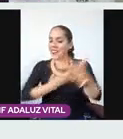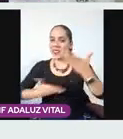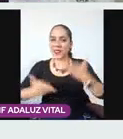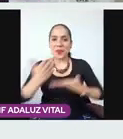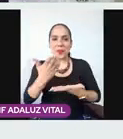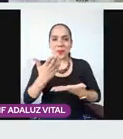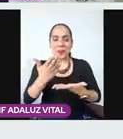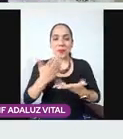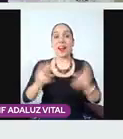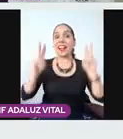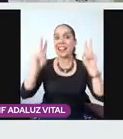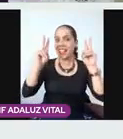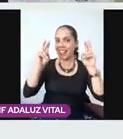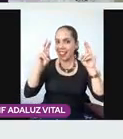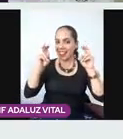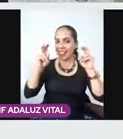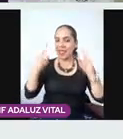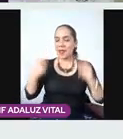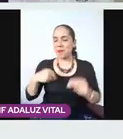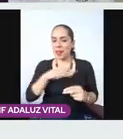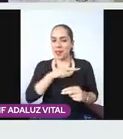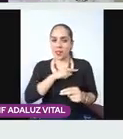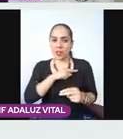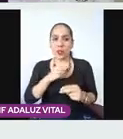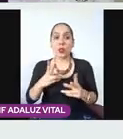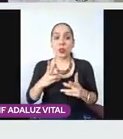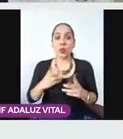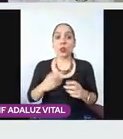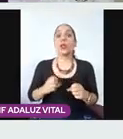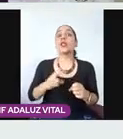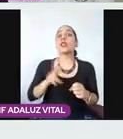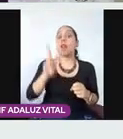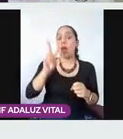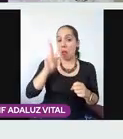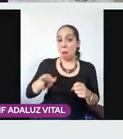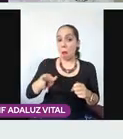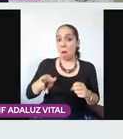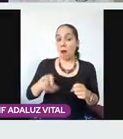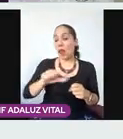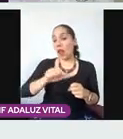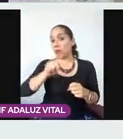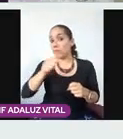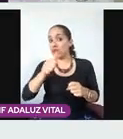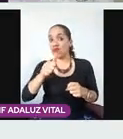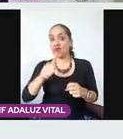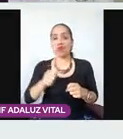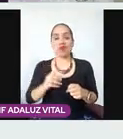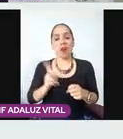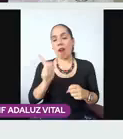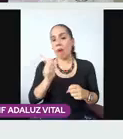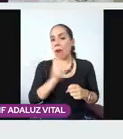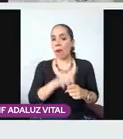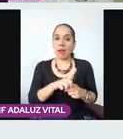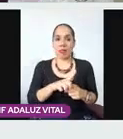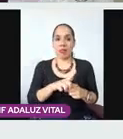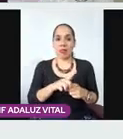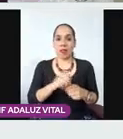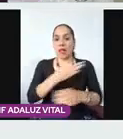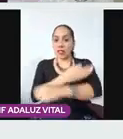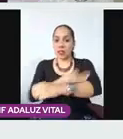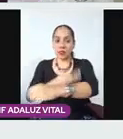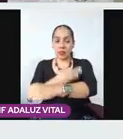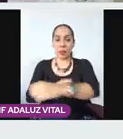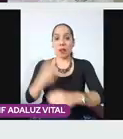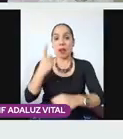tema denominado mitos y realidades de las familias monoparentales. Por ahí suscriben muchos autoras y